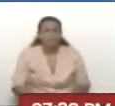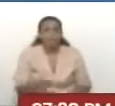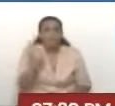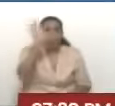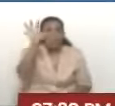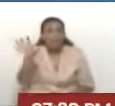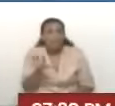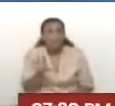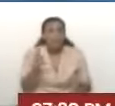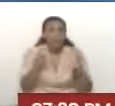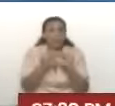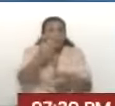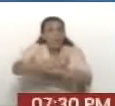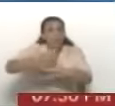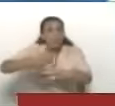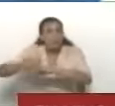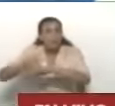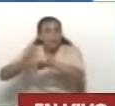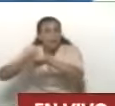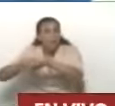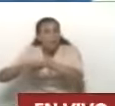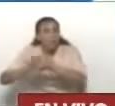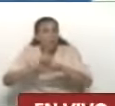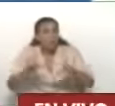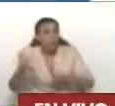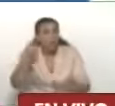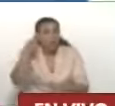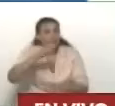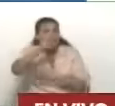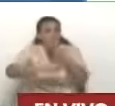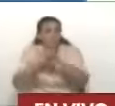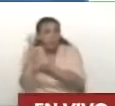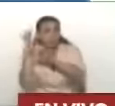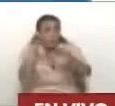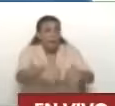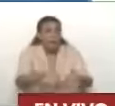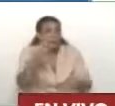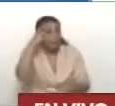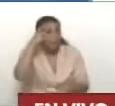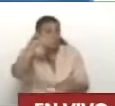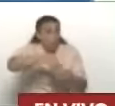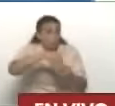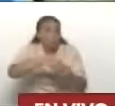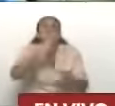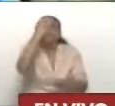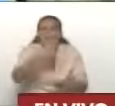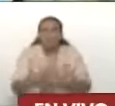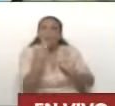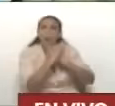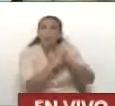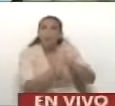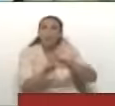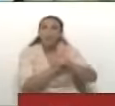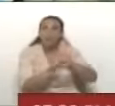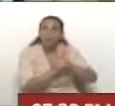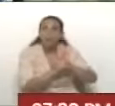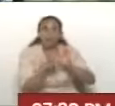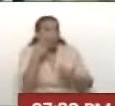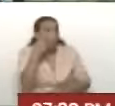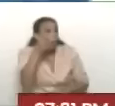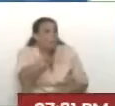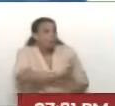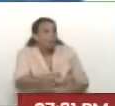reunió con sus rectores y nos anunció que tenemos entonces estos observadores internacionales. Siempre que cumplan con la normativa legal.